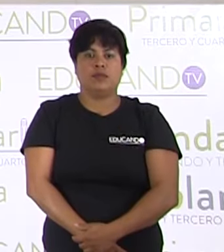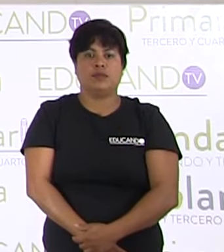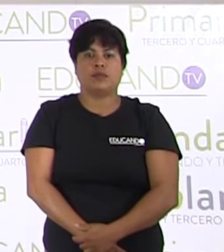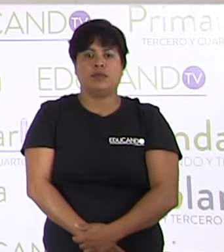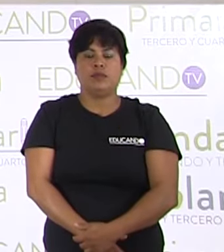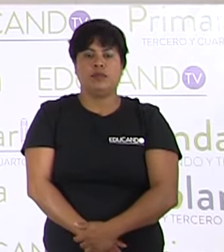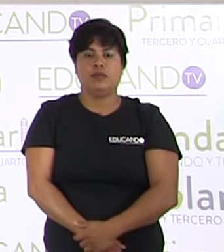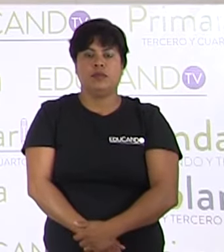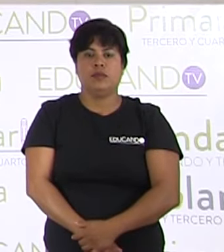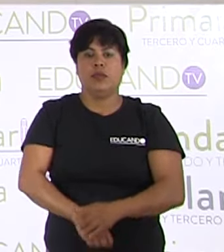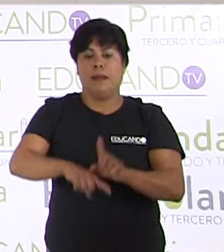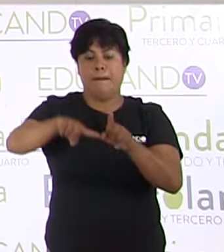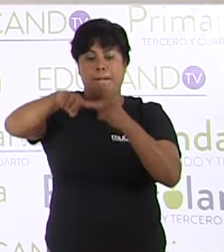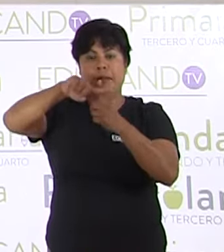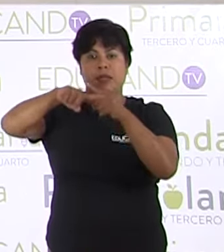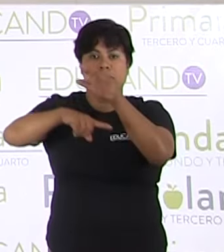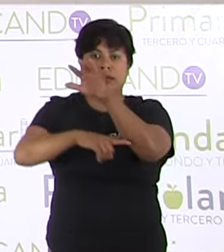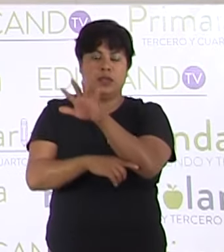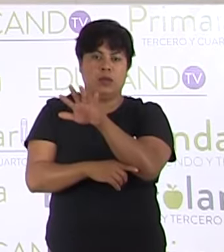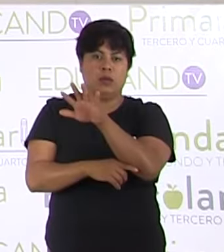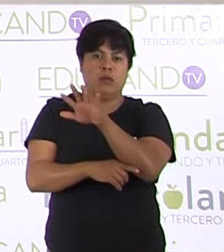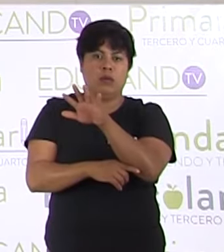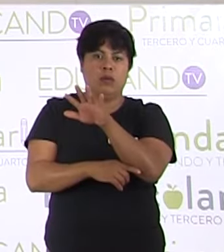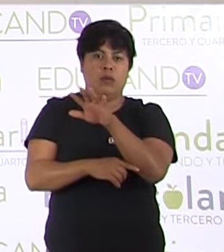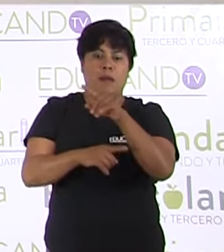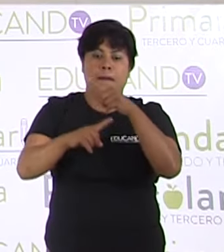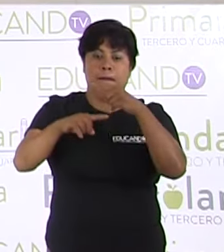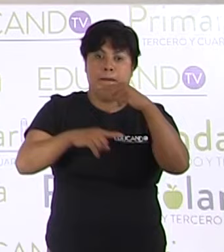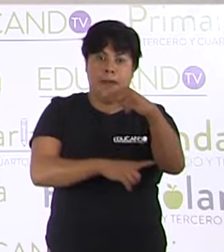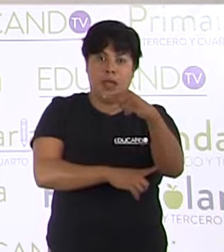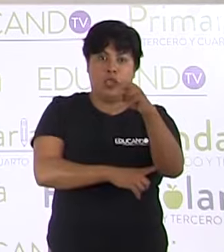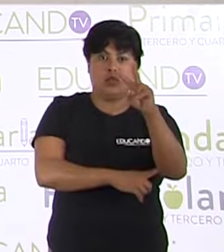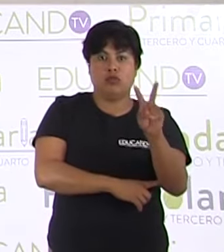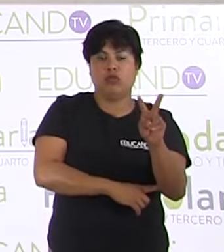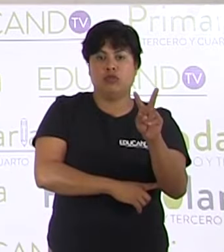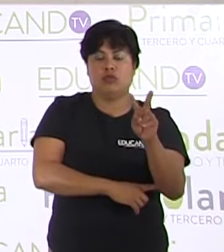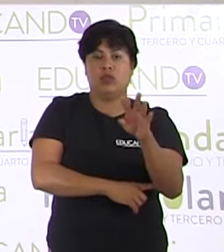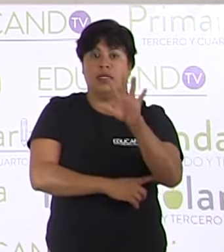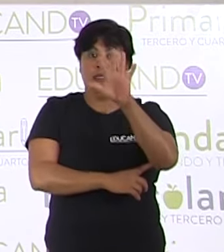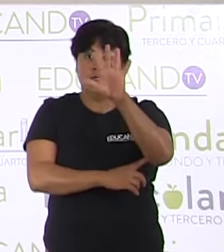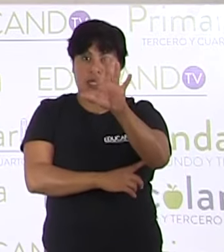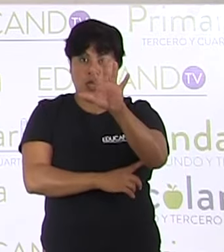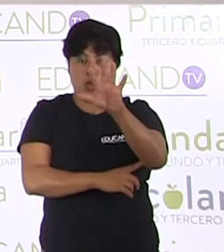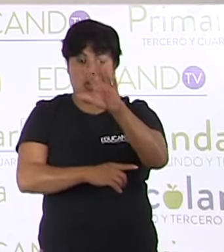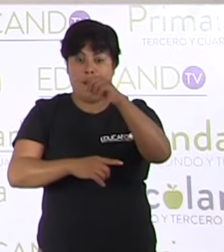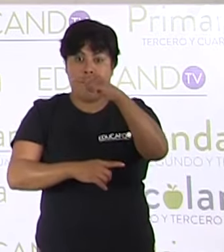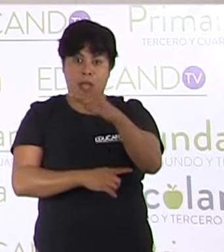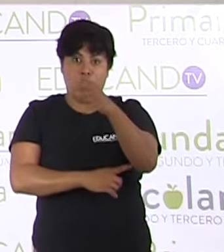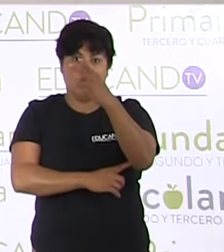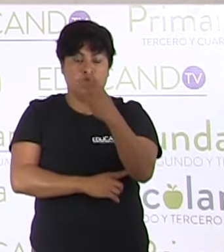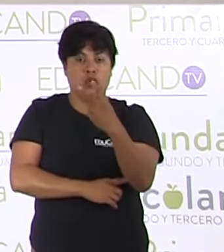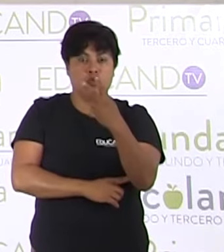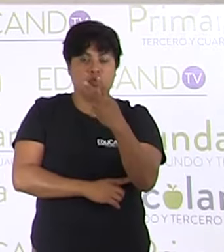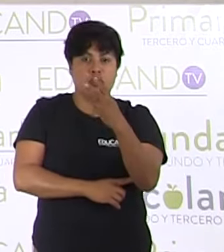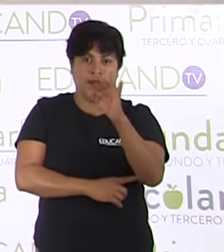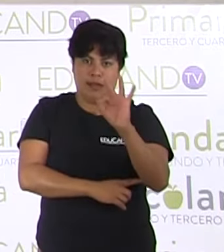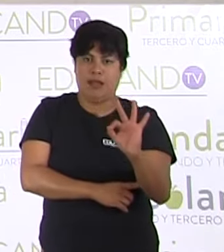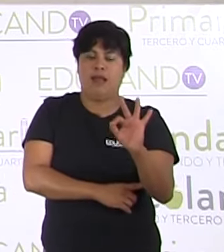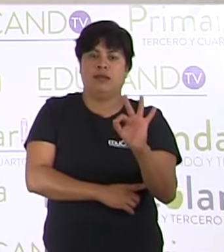-2 + 5 - 2 5 - 2